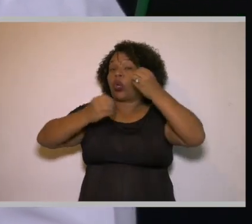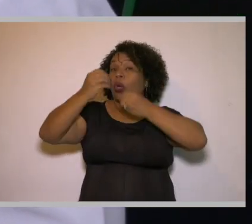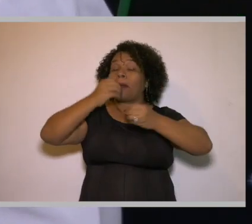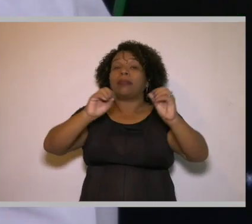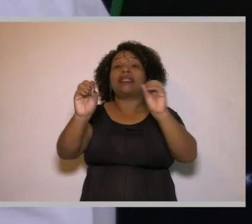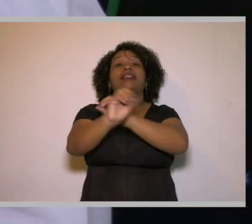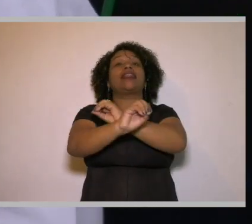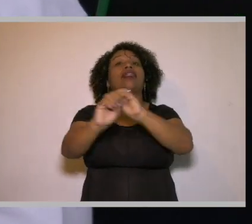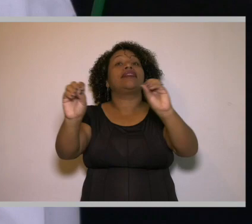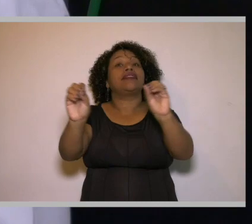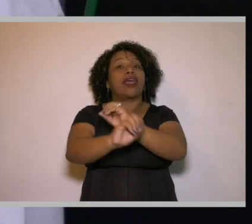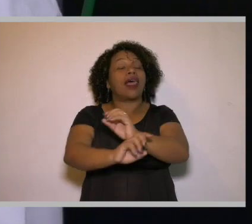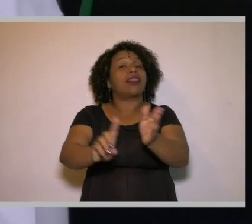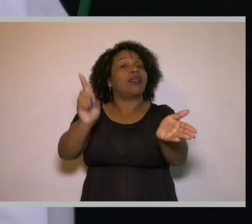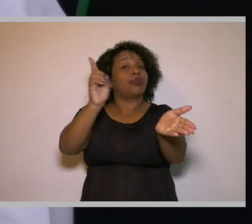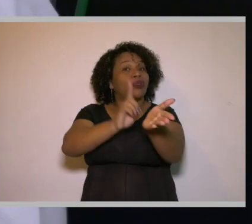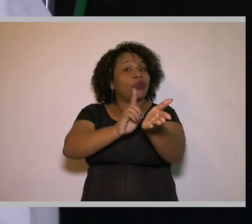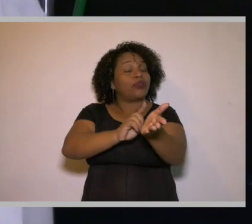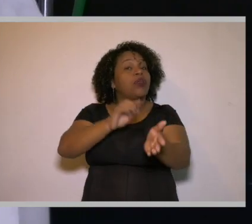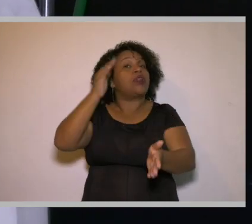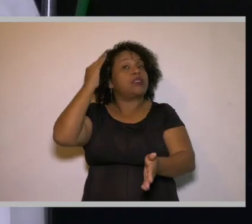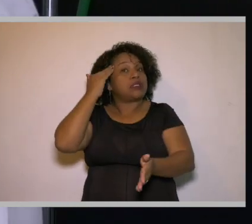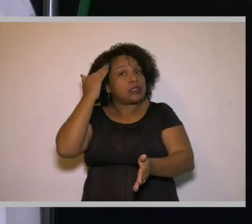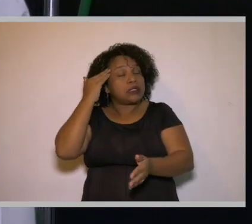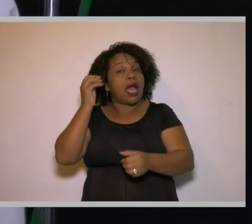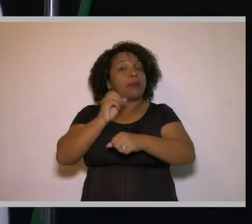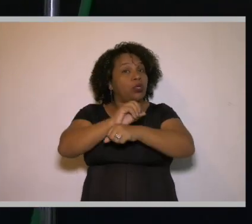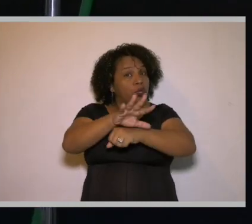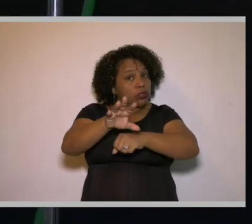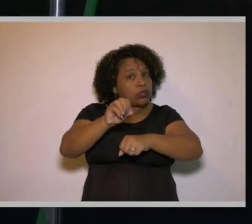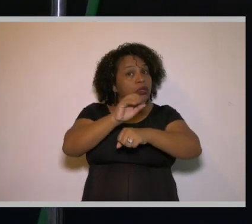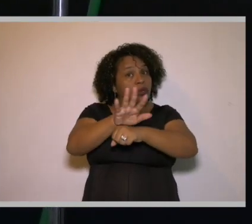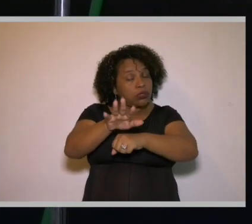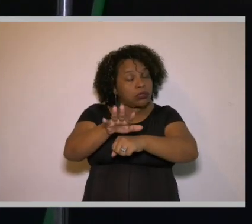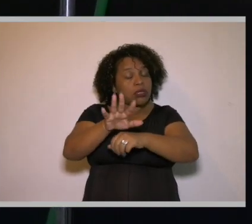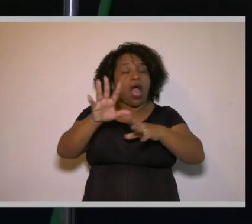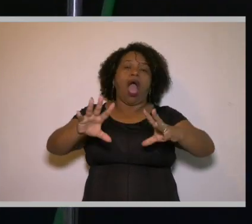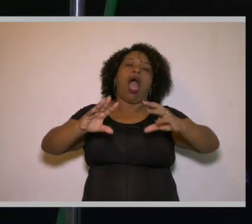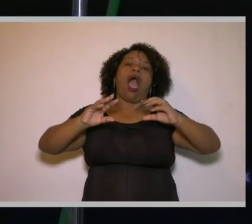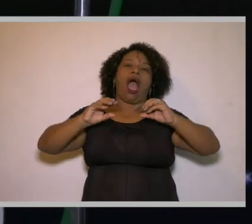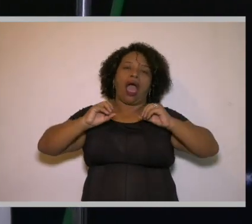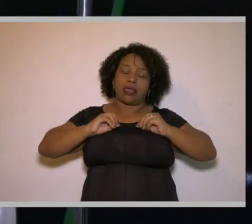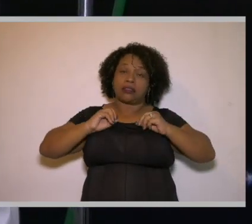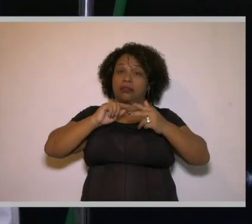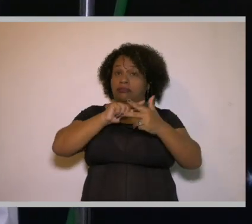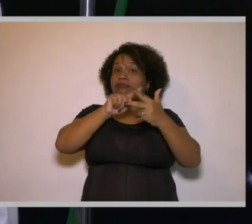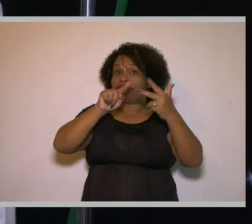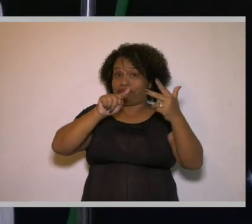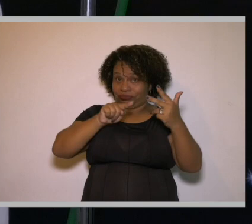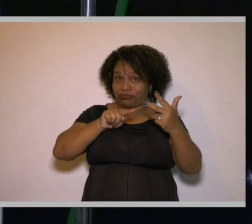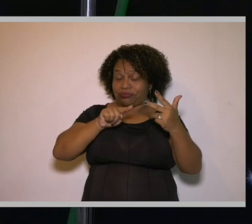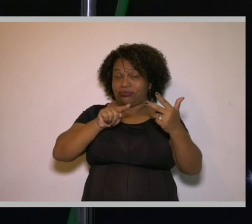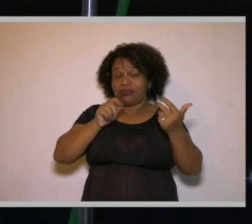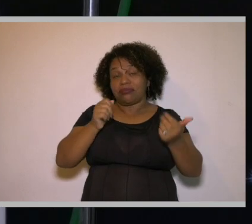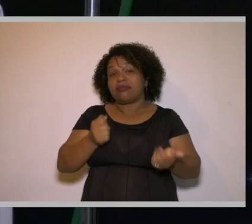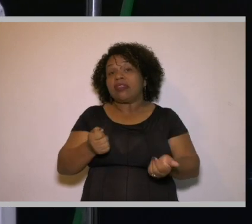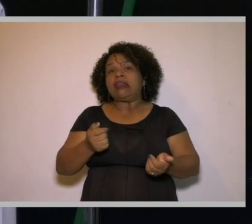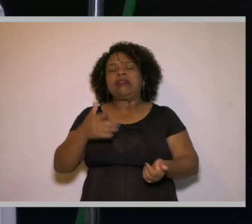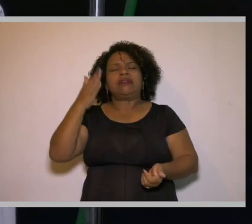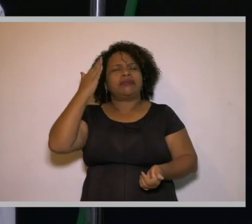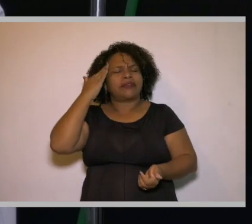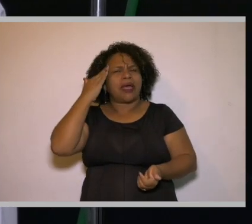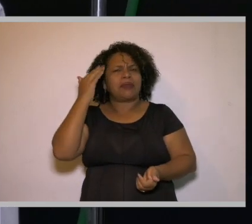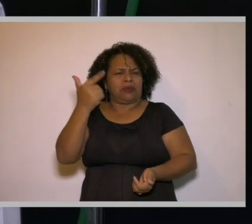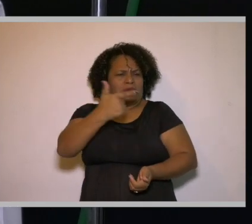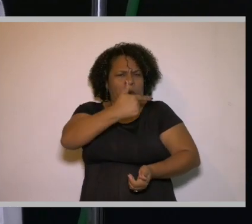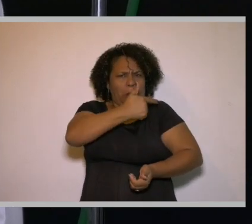médico de base y el anestesiólogo. Hay seguridad, realmente la anestesiología es una de las